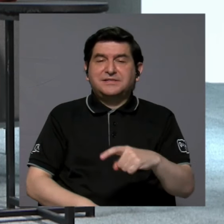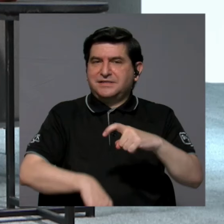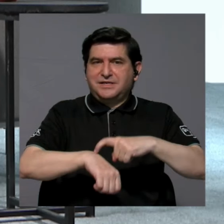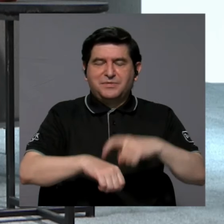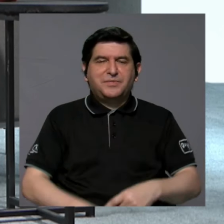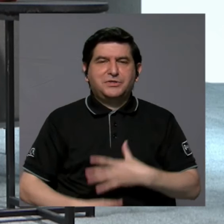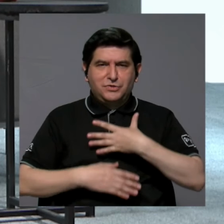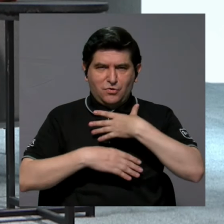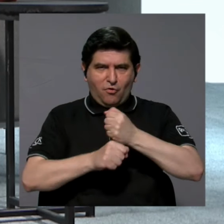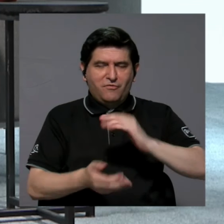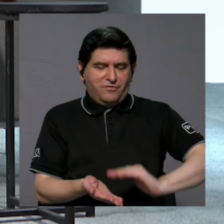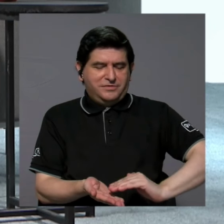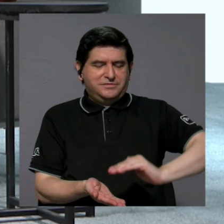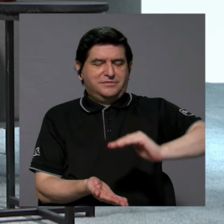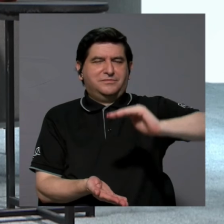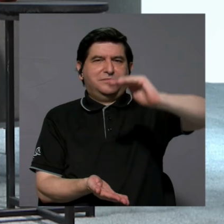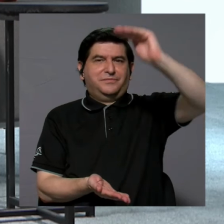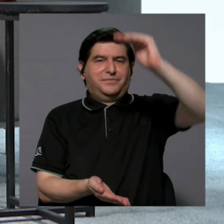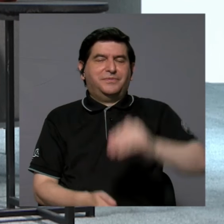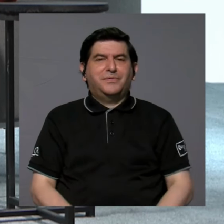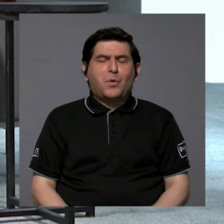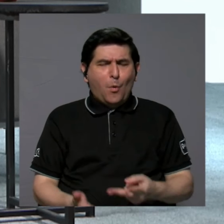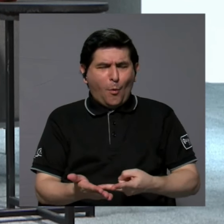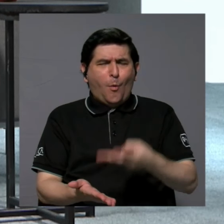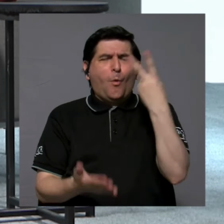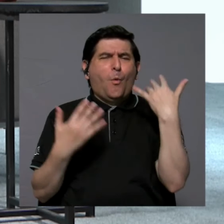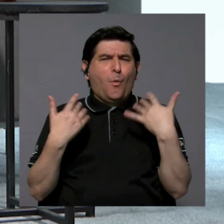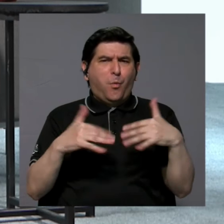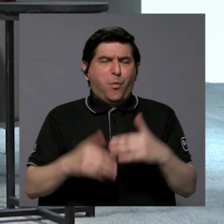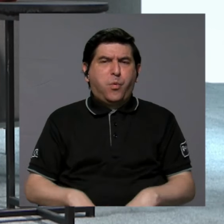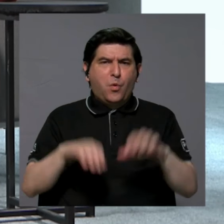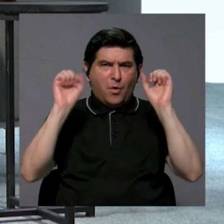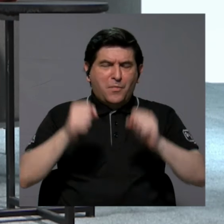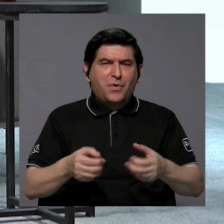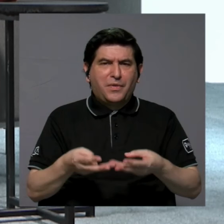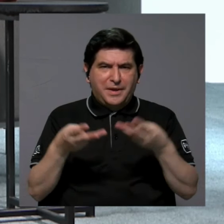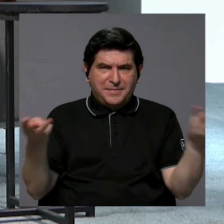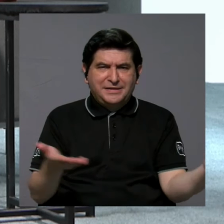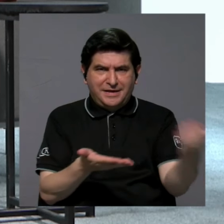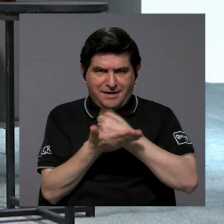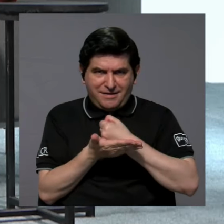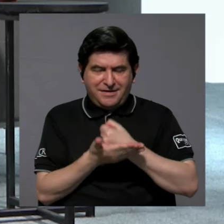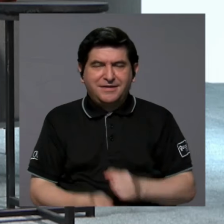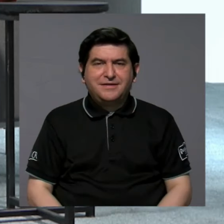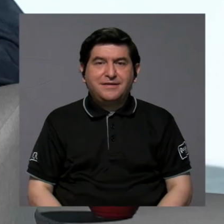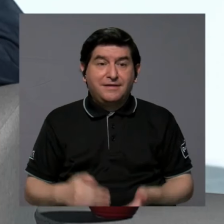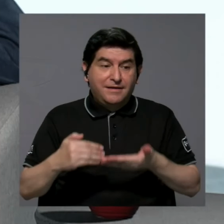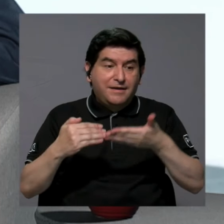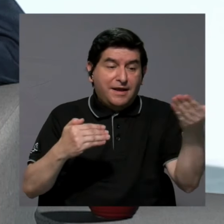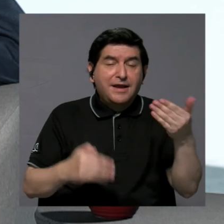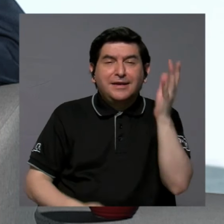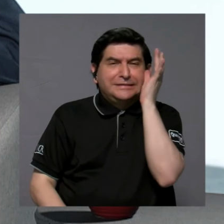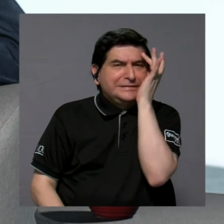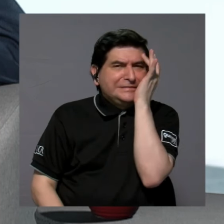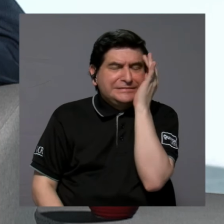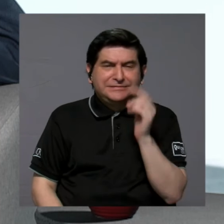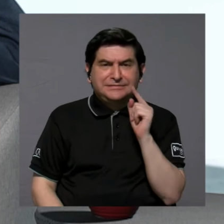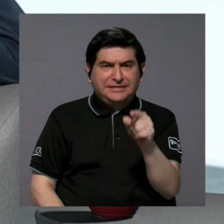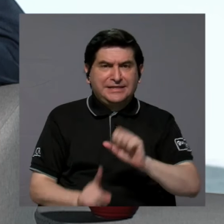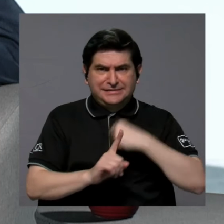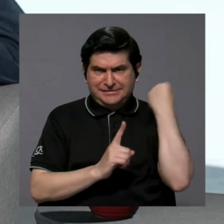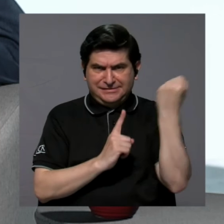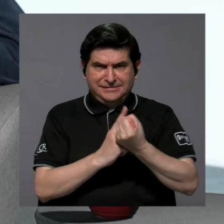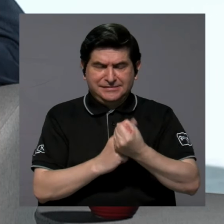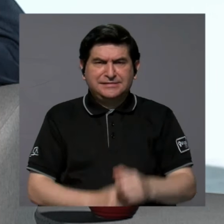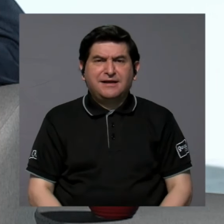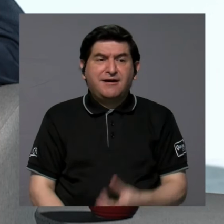vez al momento, y la confianza va aumentando. Entonces también fue muy rico recuperar ese material. Uno de los elementos que más preocupa en